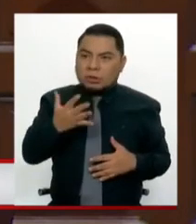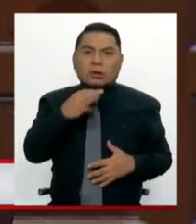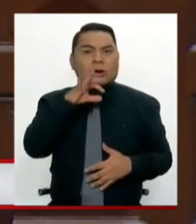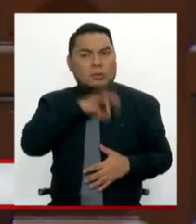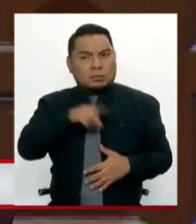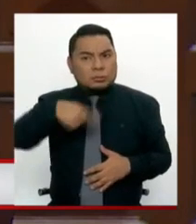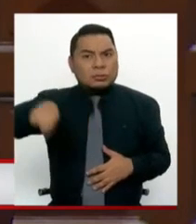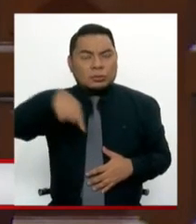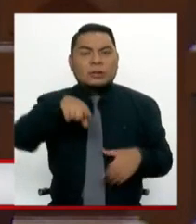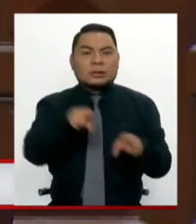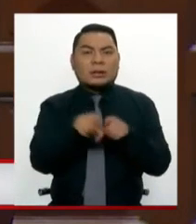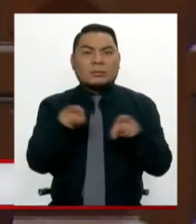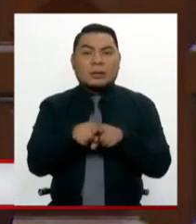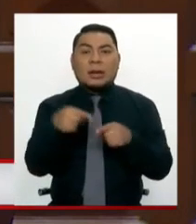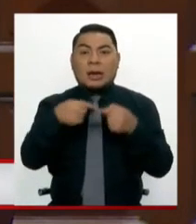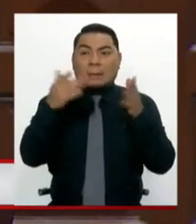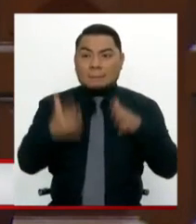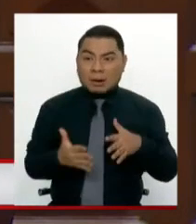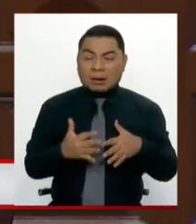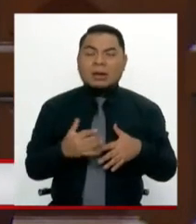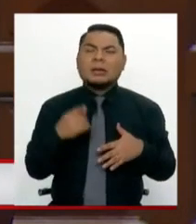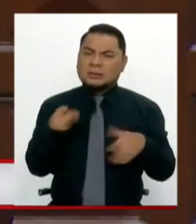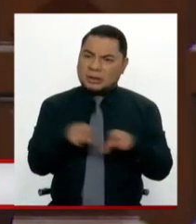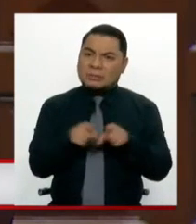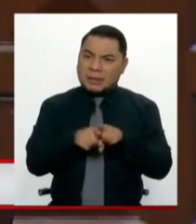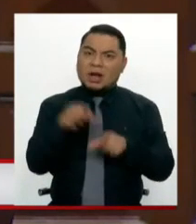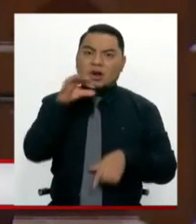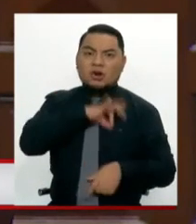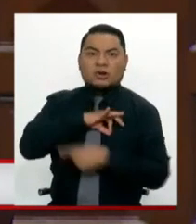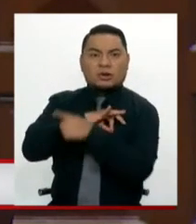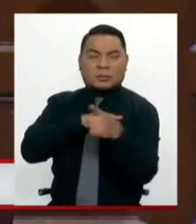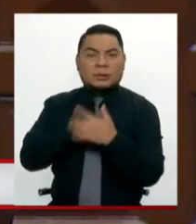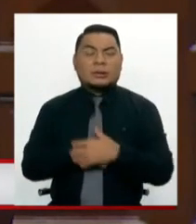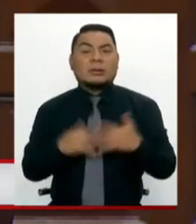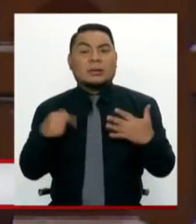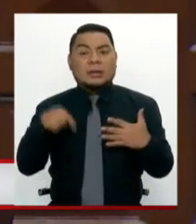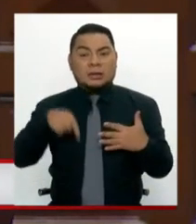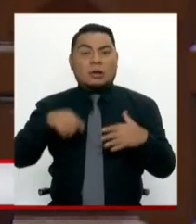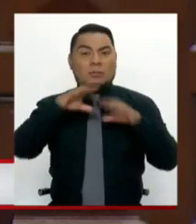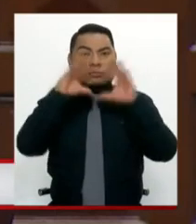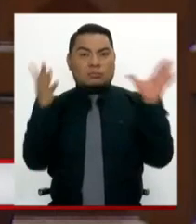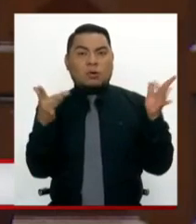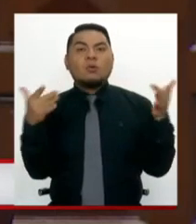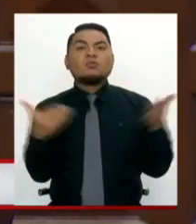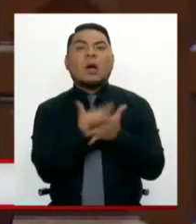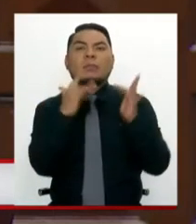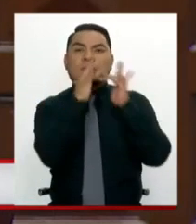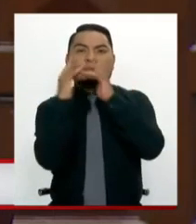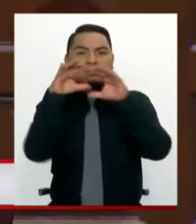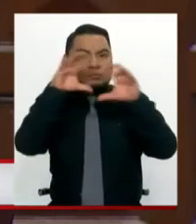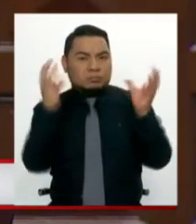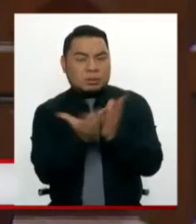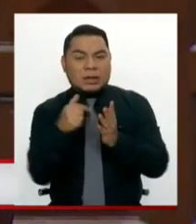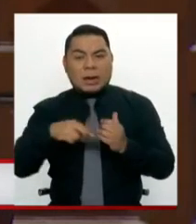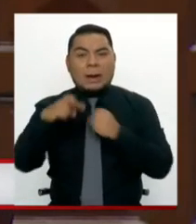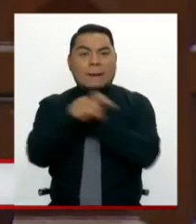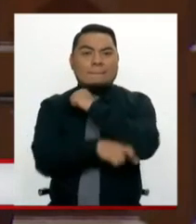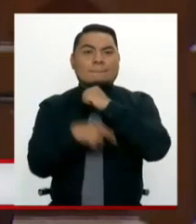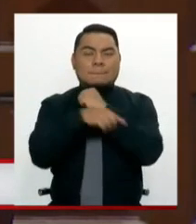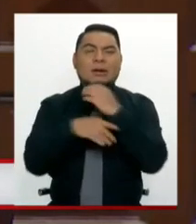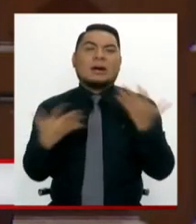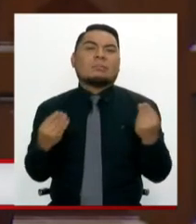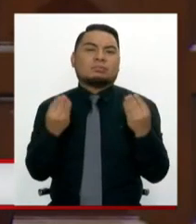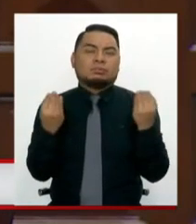incluso a los que se oponen. En este mundo globalizado y moderno, un país doblegado por